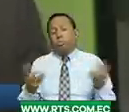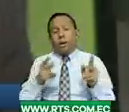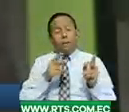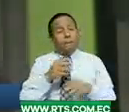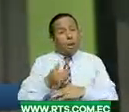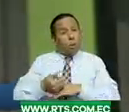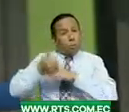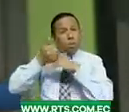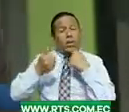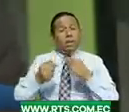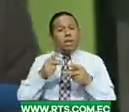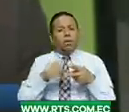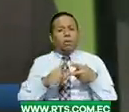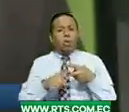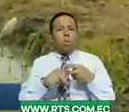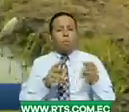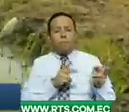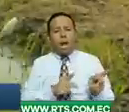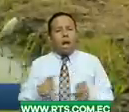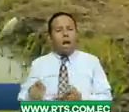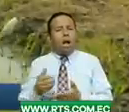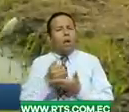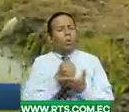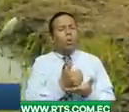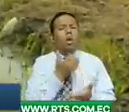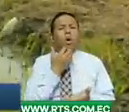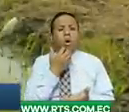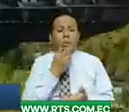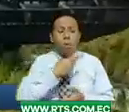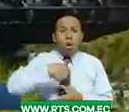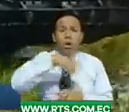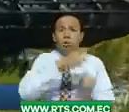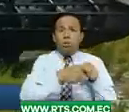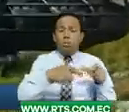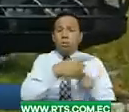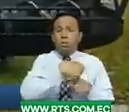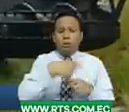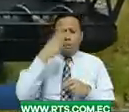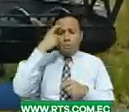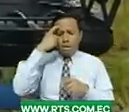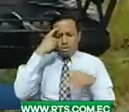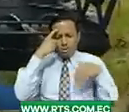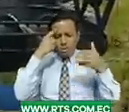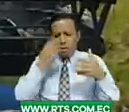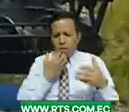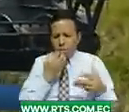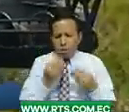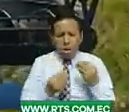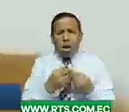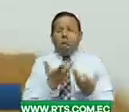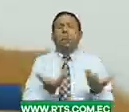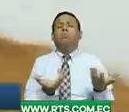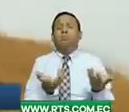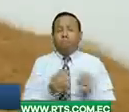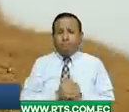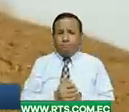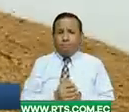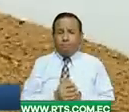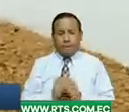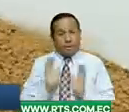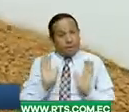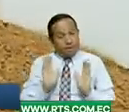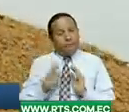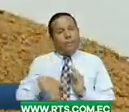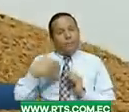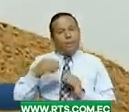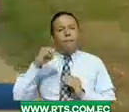se dedican a ese sector de la producción en el campo? Se lo presentaremos este martes 4 de julio a las 22 horas en la emisión estelar